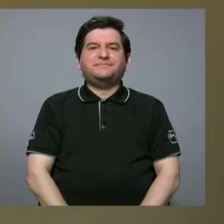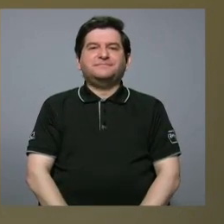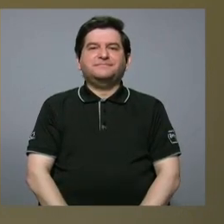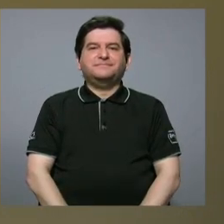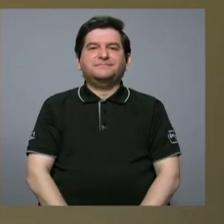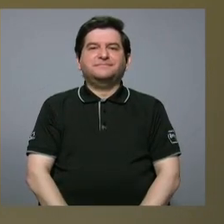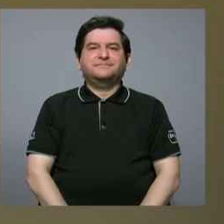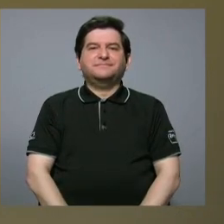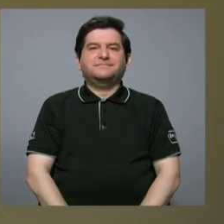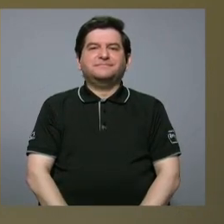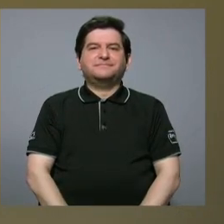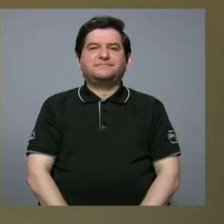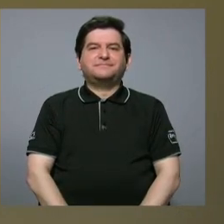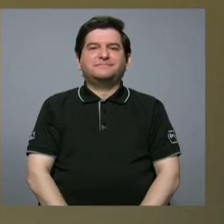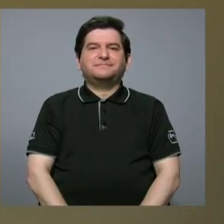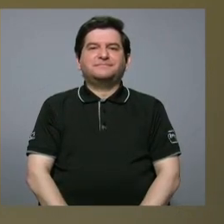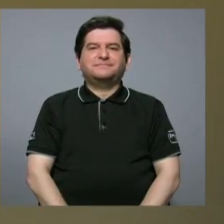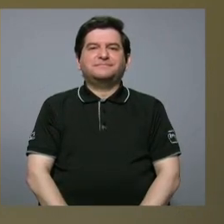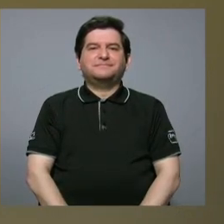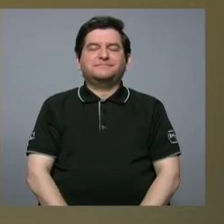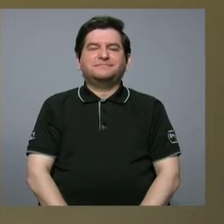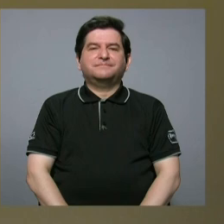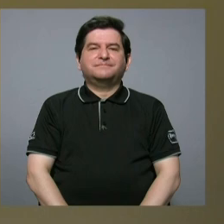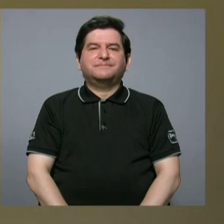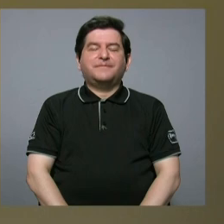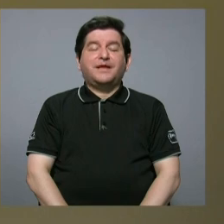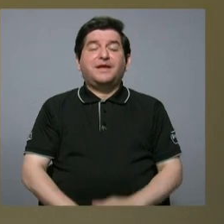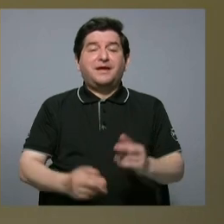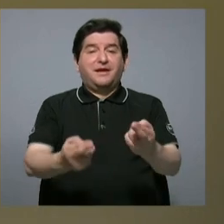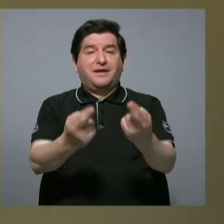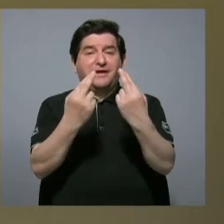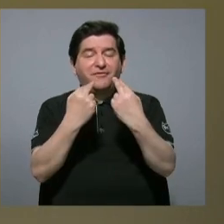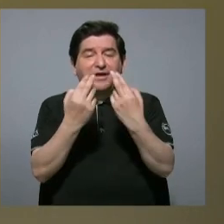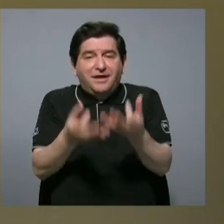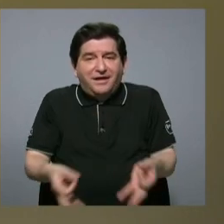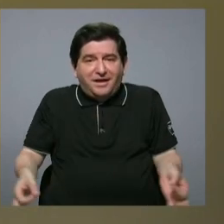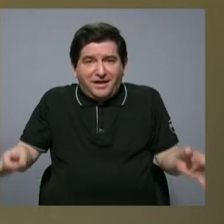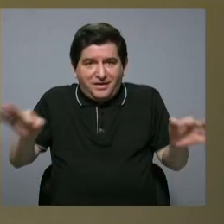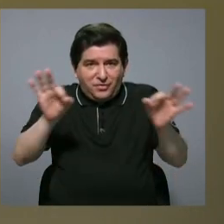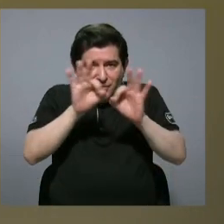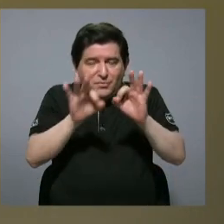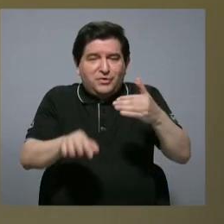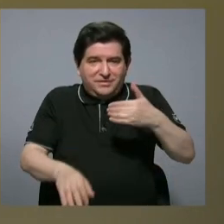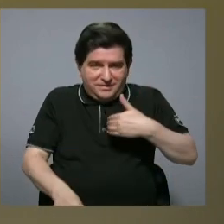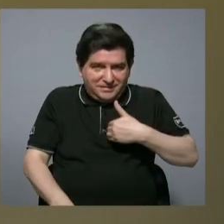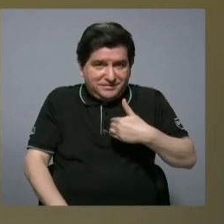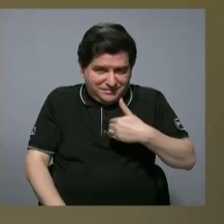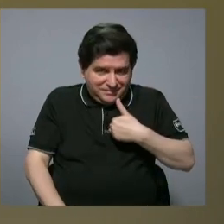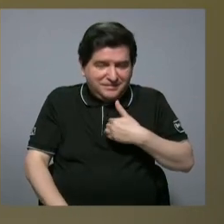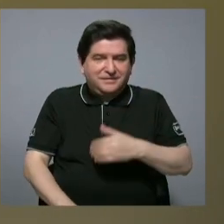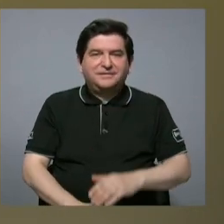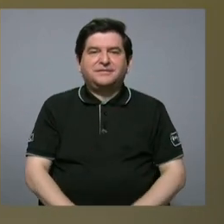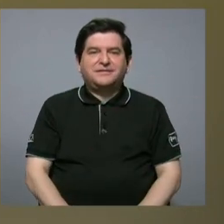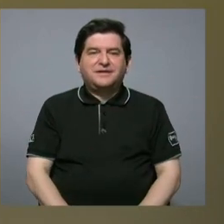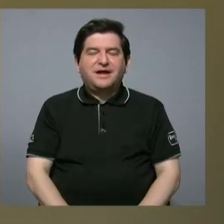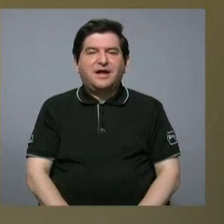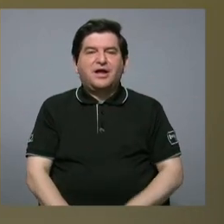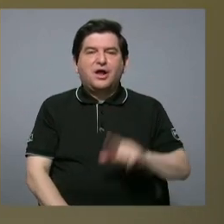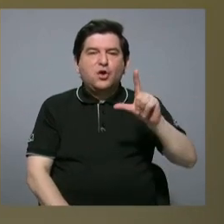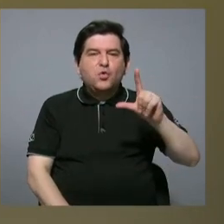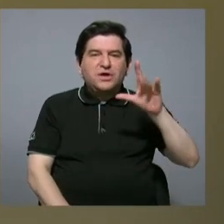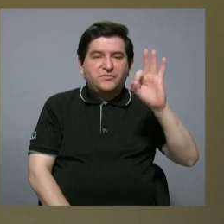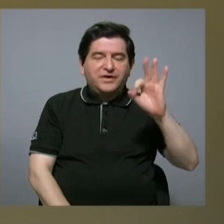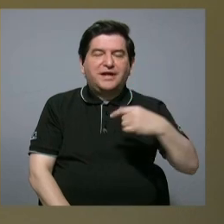tenemos el regalo importante de que don Luis Fernando, y